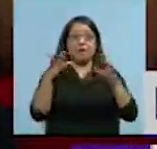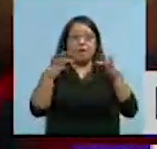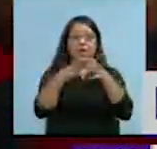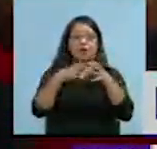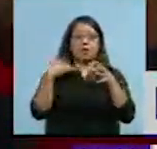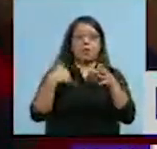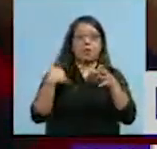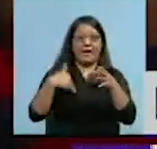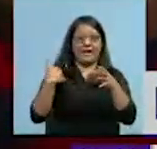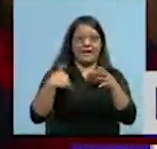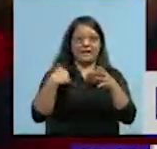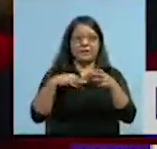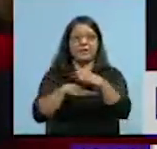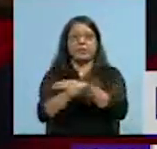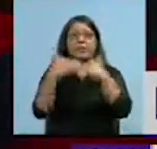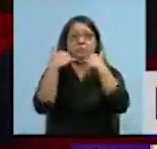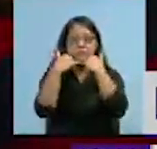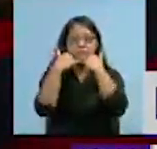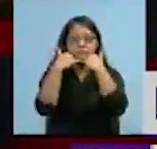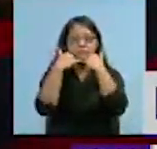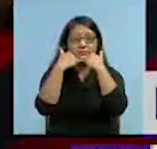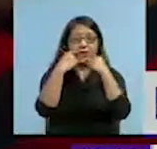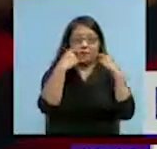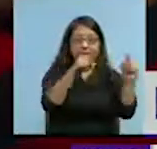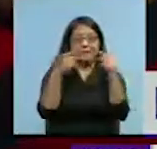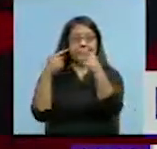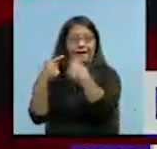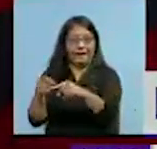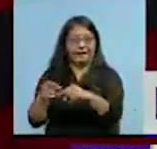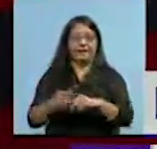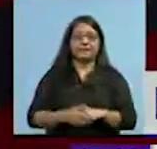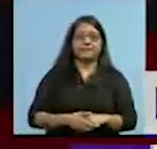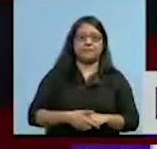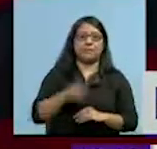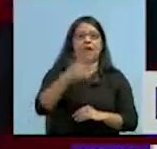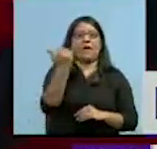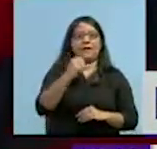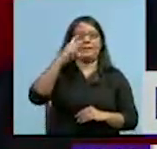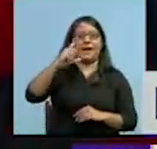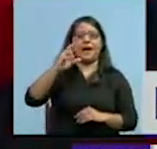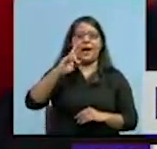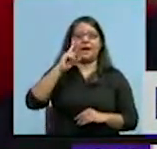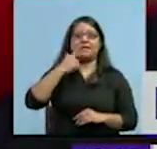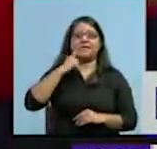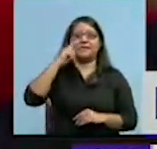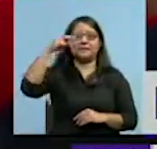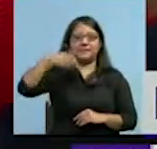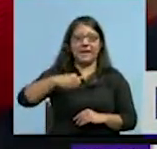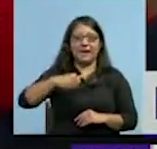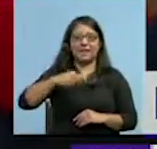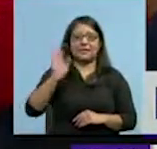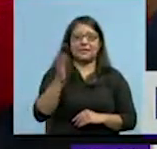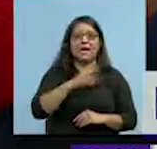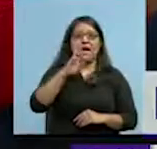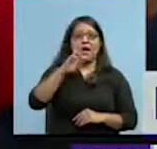donde estaba la selección argentina está en el christian rodríguez el nombre en castellano y en la